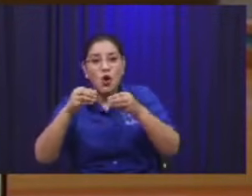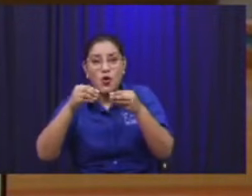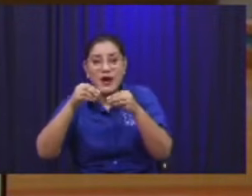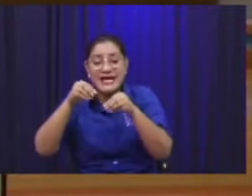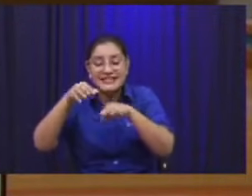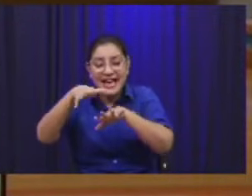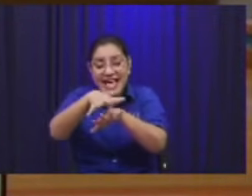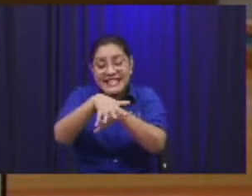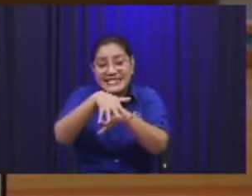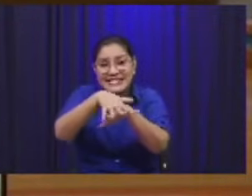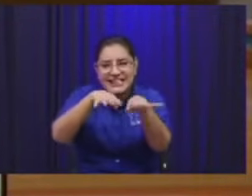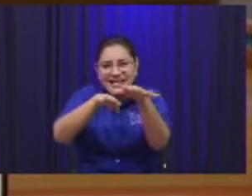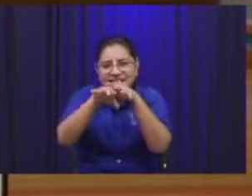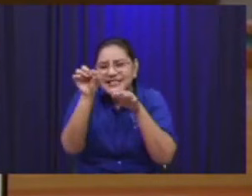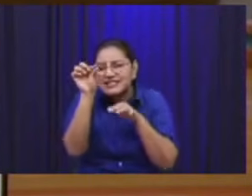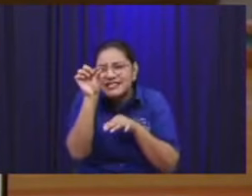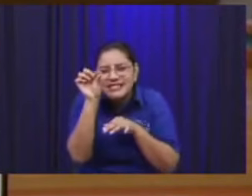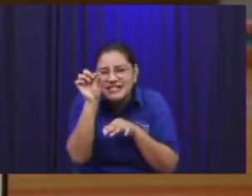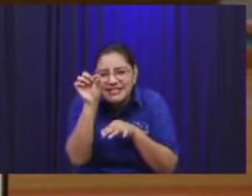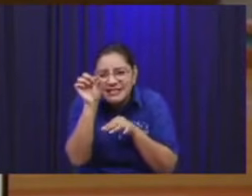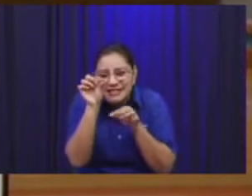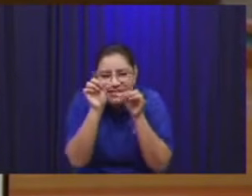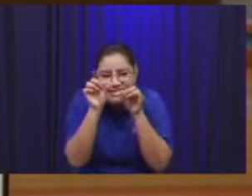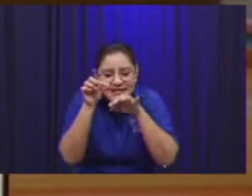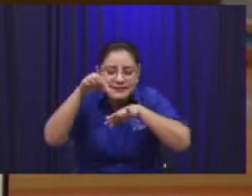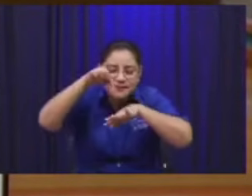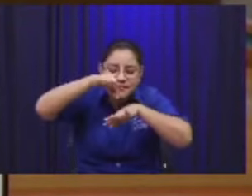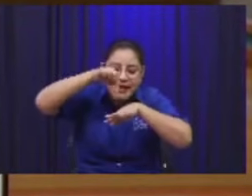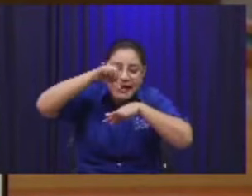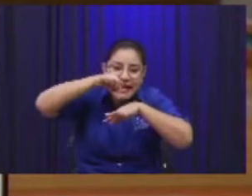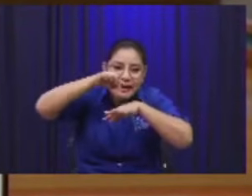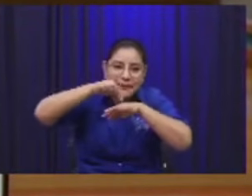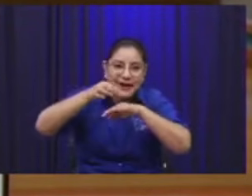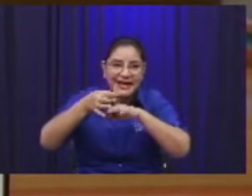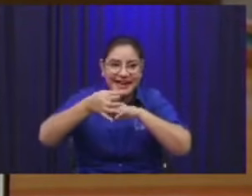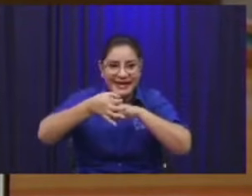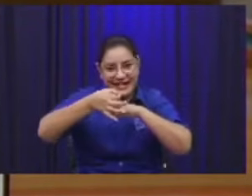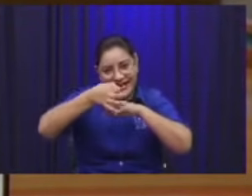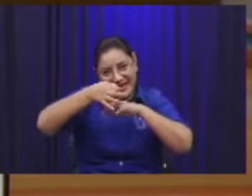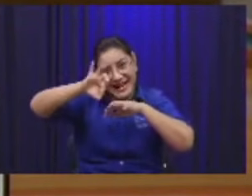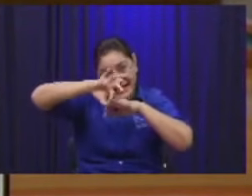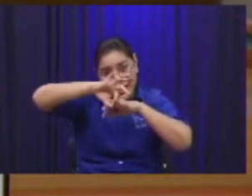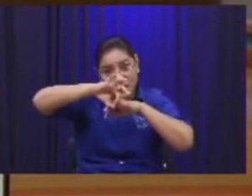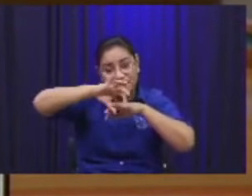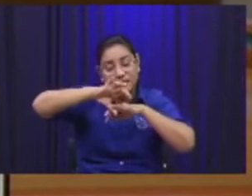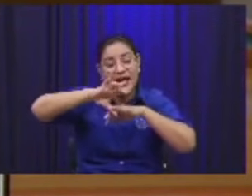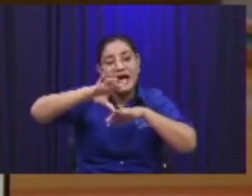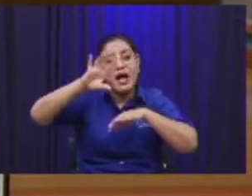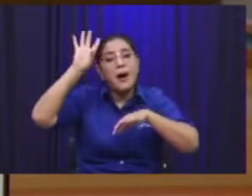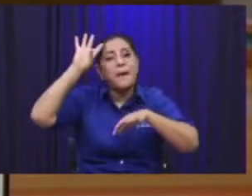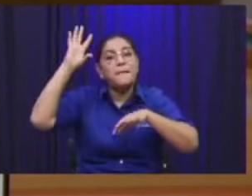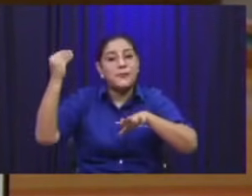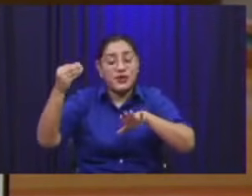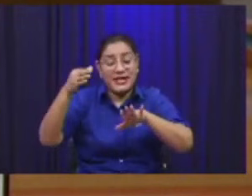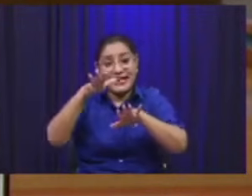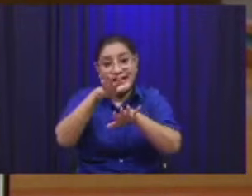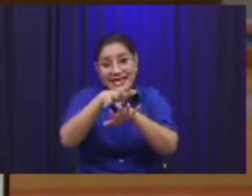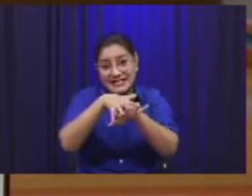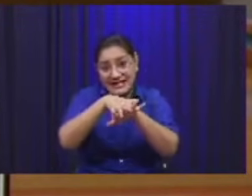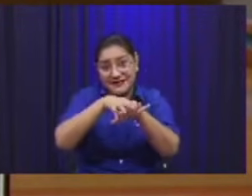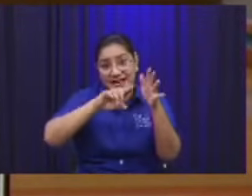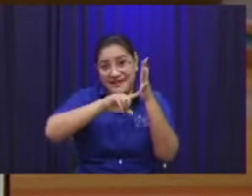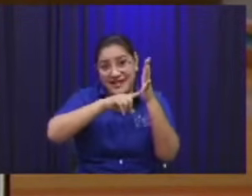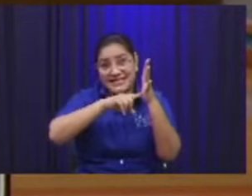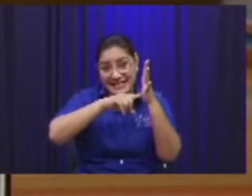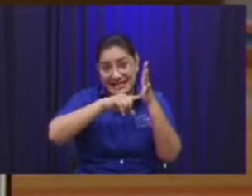sandalias microscópicas y este quiere no microscópicas pero sí pequeñitas que quepan aquí verdad porque las sandalias del pescador